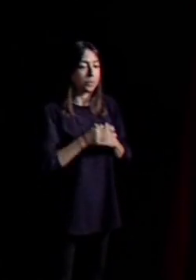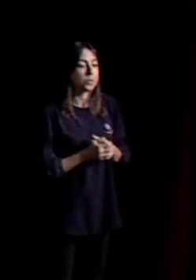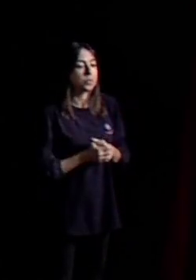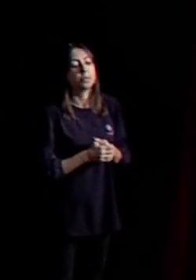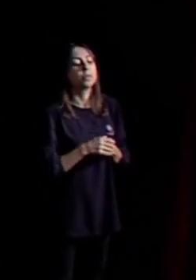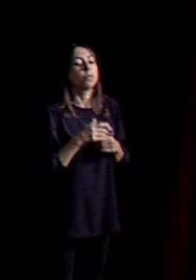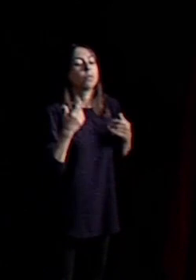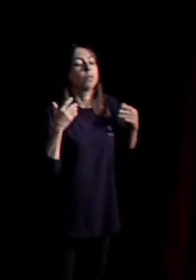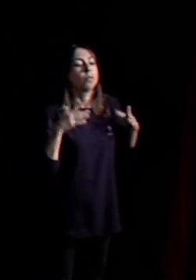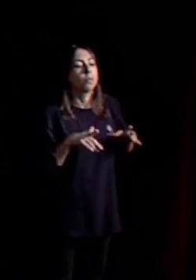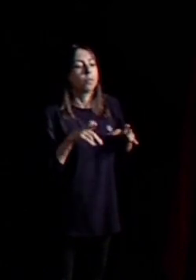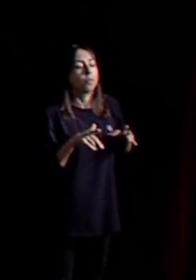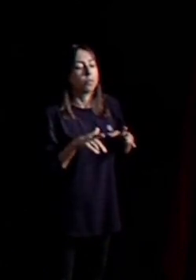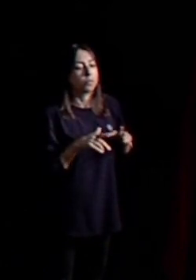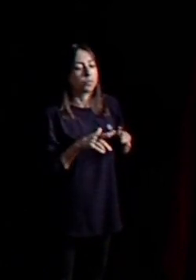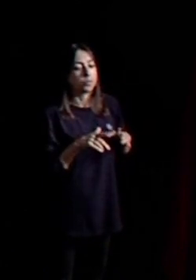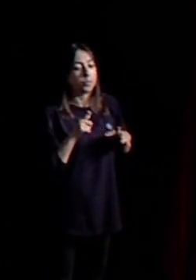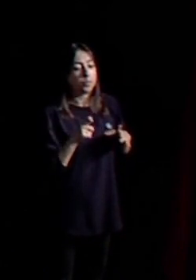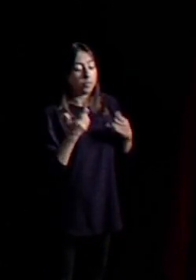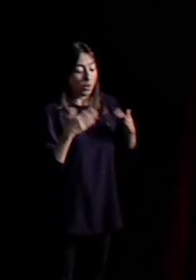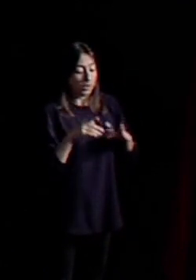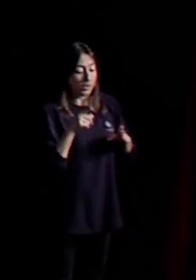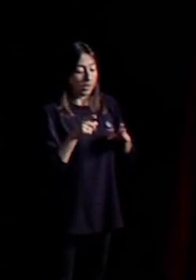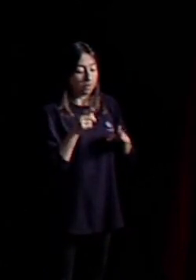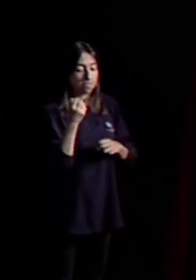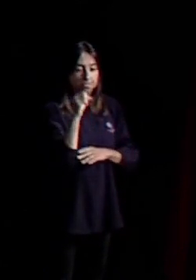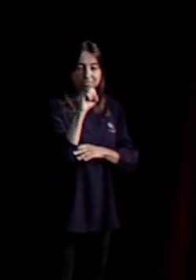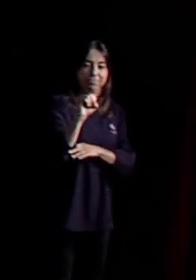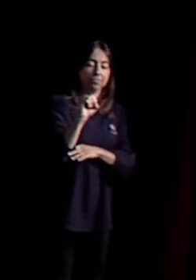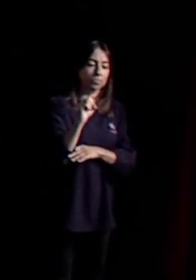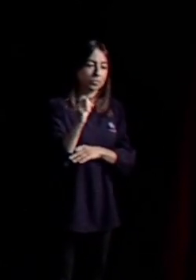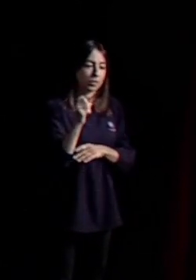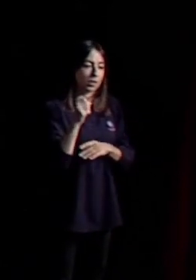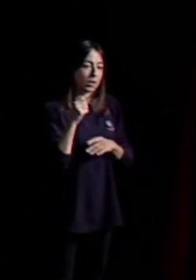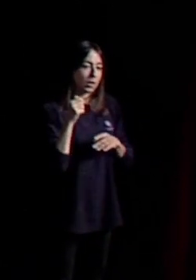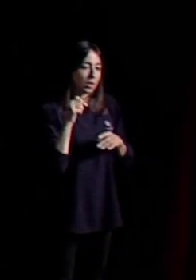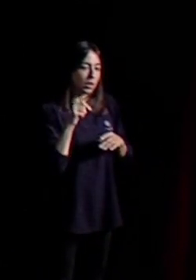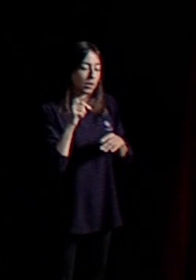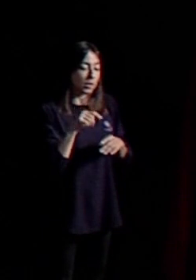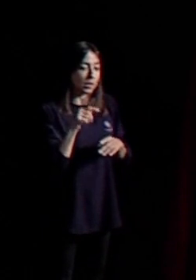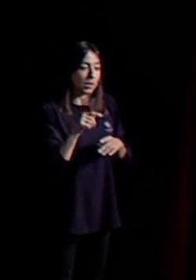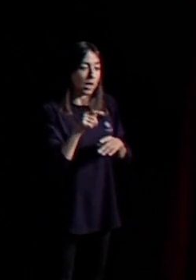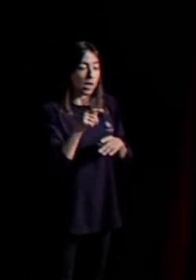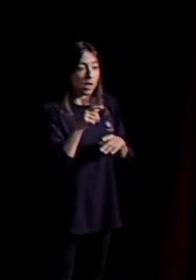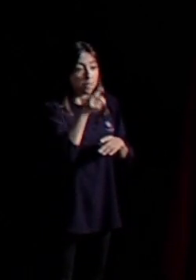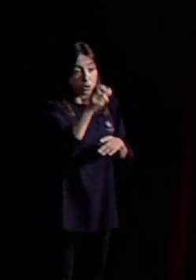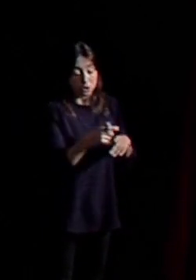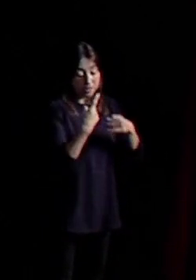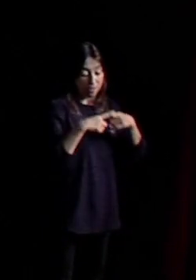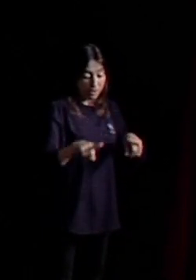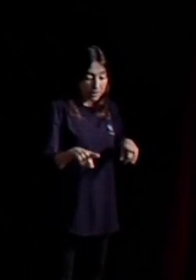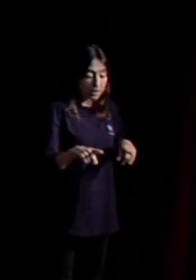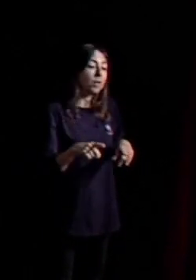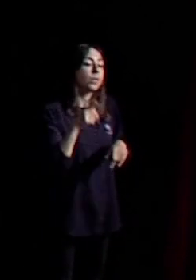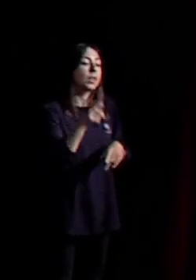Esto nos lleva a que ante esta indiferencia ante el diferente,